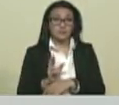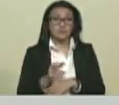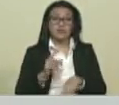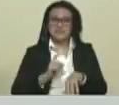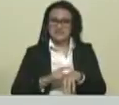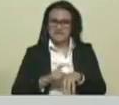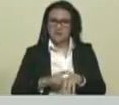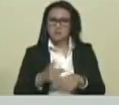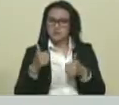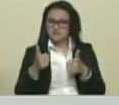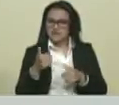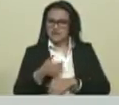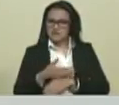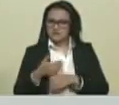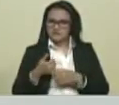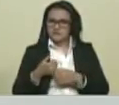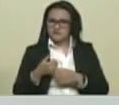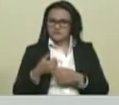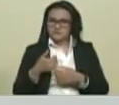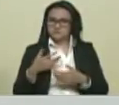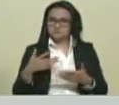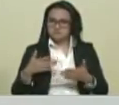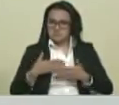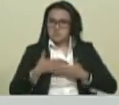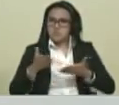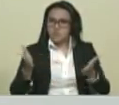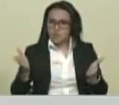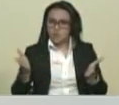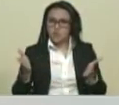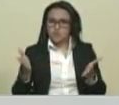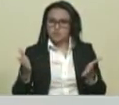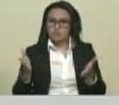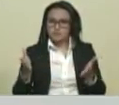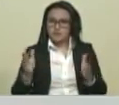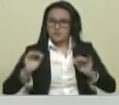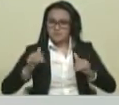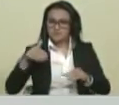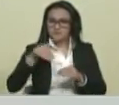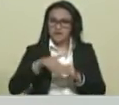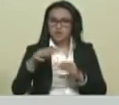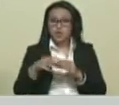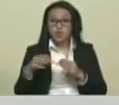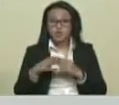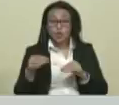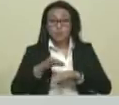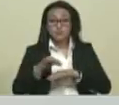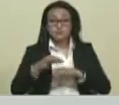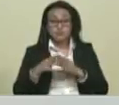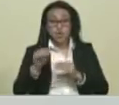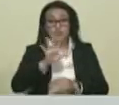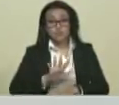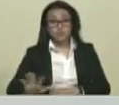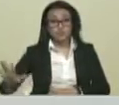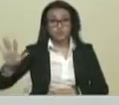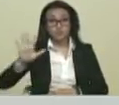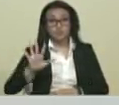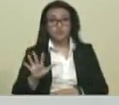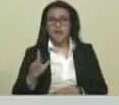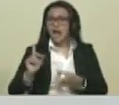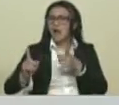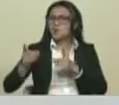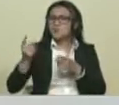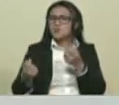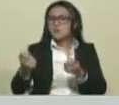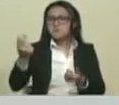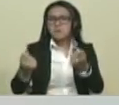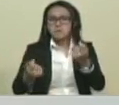de apertura en las mesas de en todos los municipios, en todo el país. En algunos no hemos tenido información por